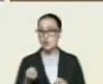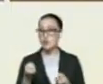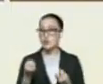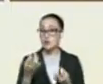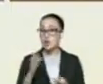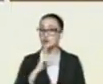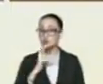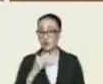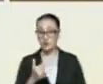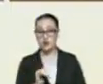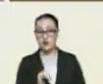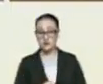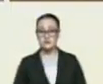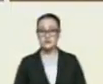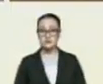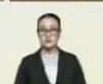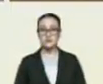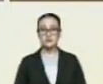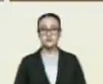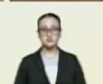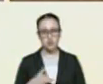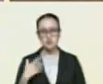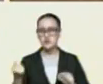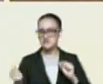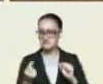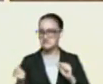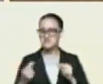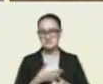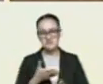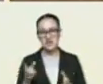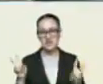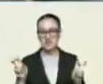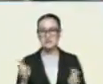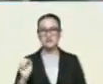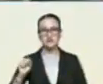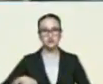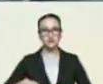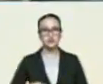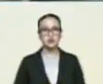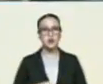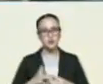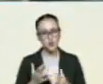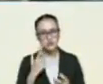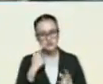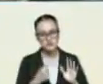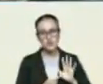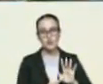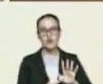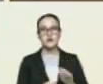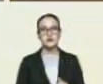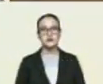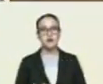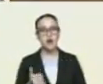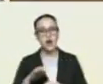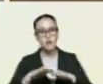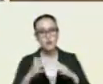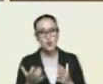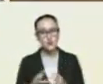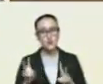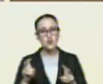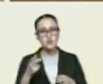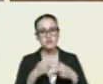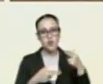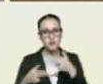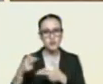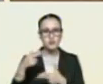demuestran y podemos debatir ampliamente sobre este tema. Los mundos lo demuestran. Y hay un nuevo mundo que se está